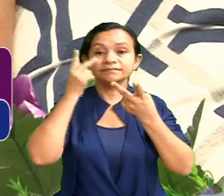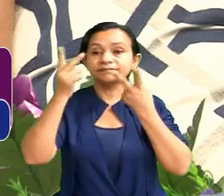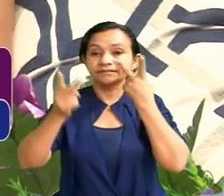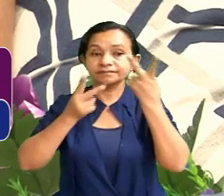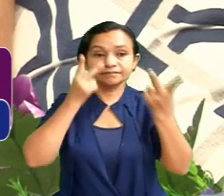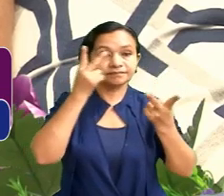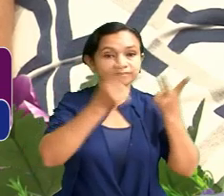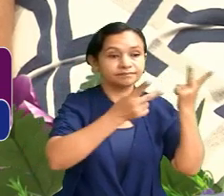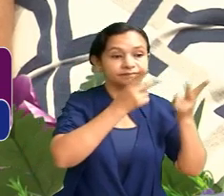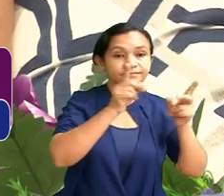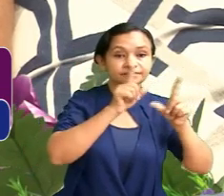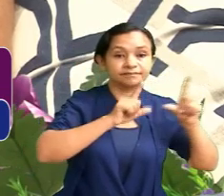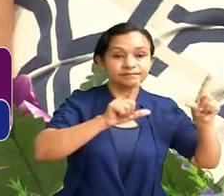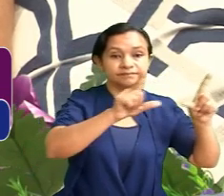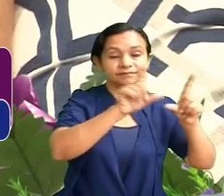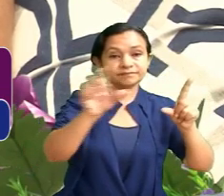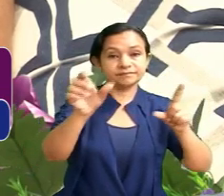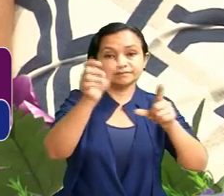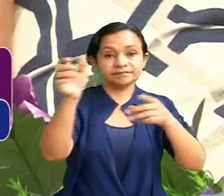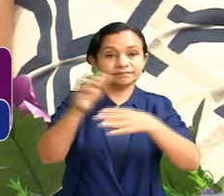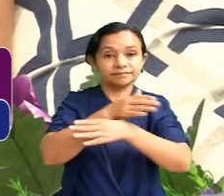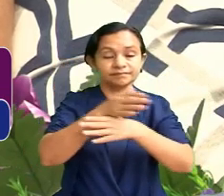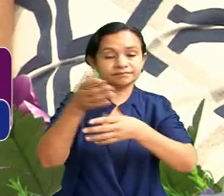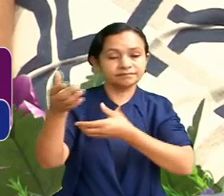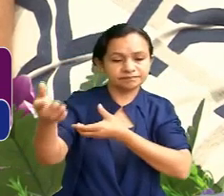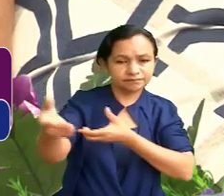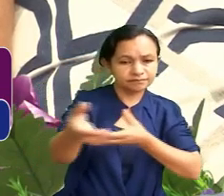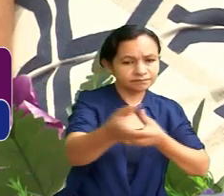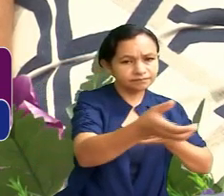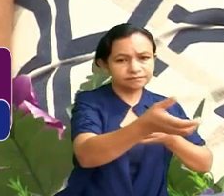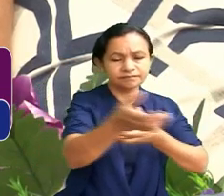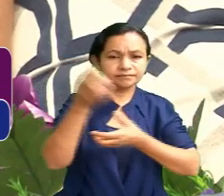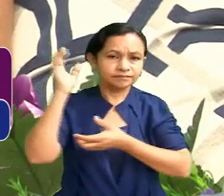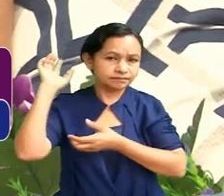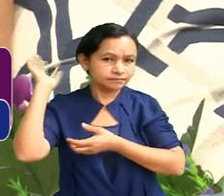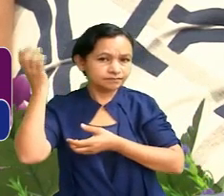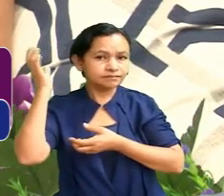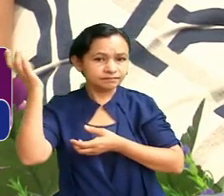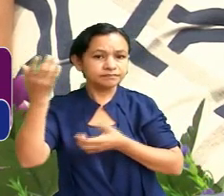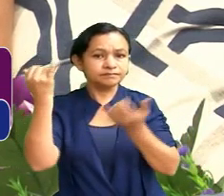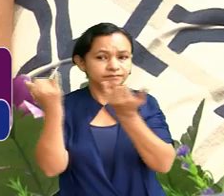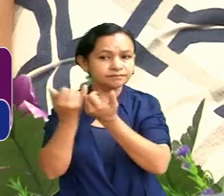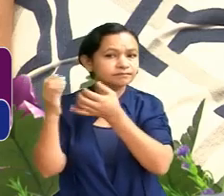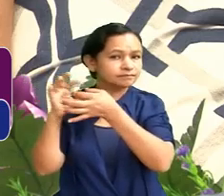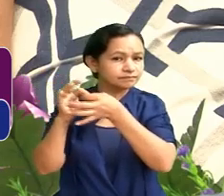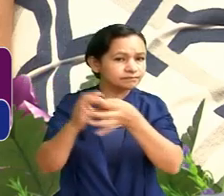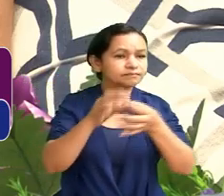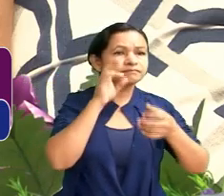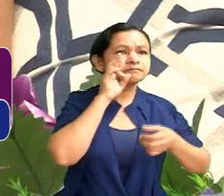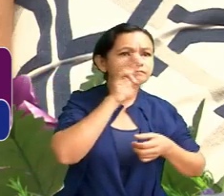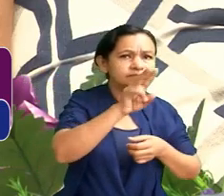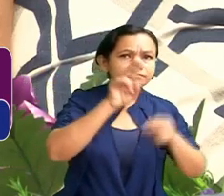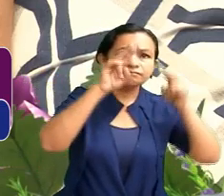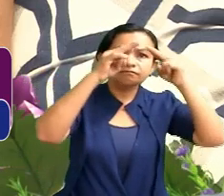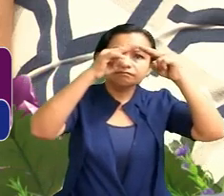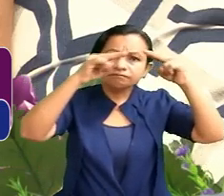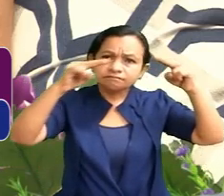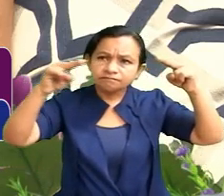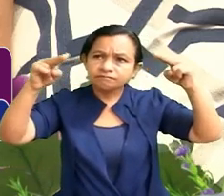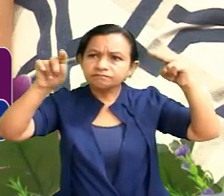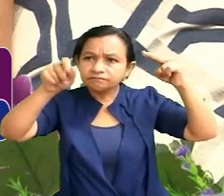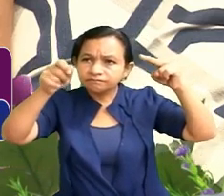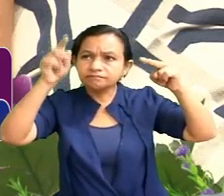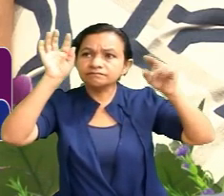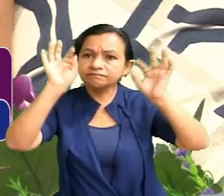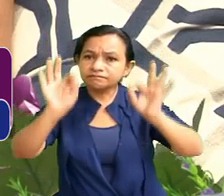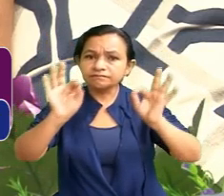sitios también participan otras instituciones los bomberos porque también se revisa por ejemplo el cumplimiento de las medidas de seguridad en temas de